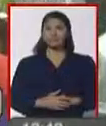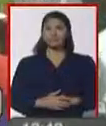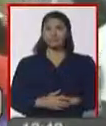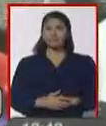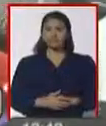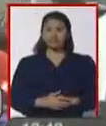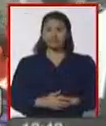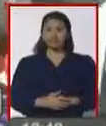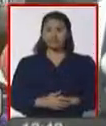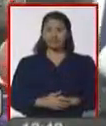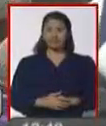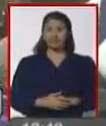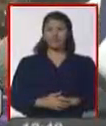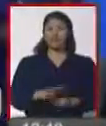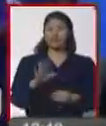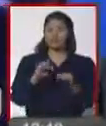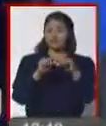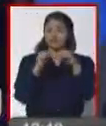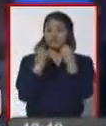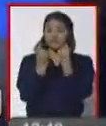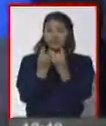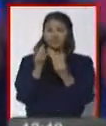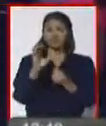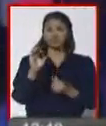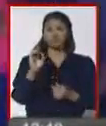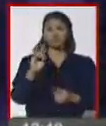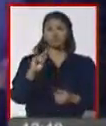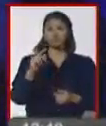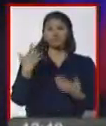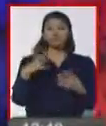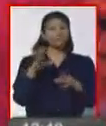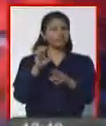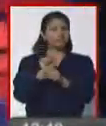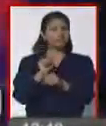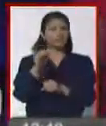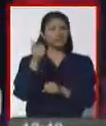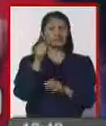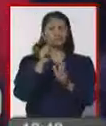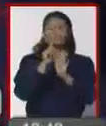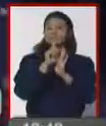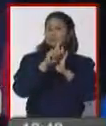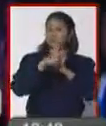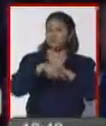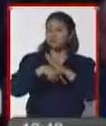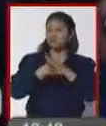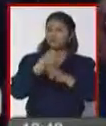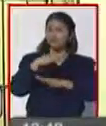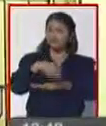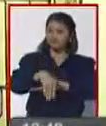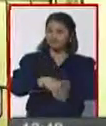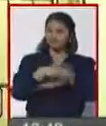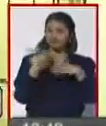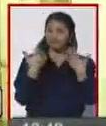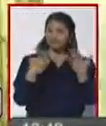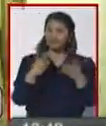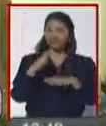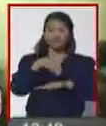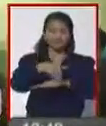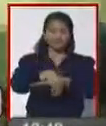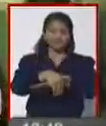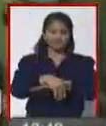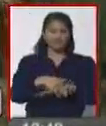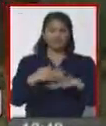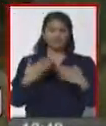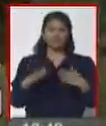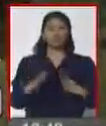demi de mis miembros de la de la corte electoral han sido retenidos por más de diez horas en las noches lo hemos sacado en la noche